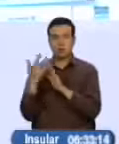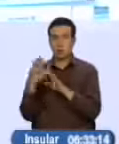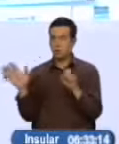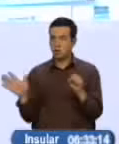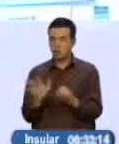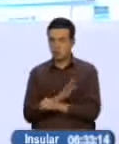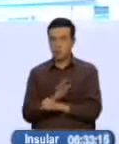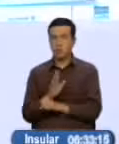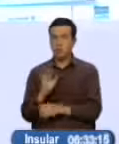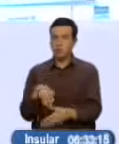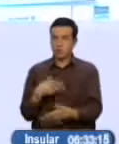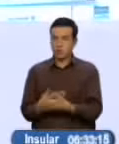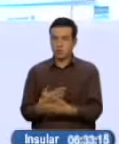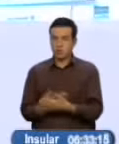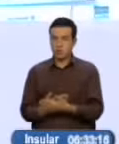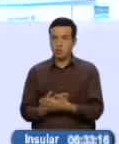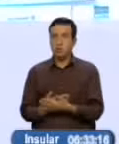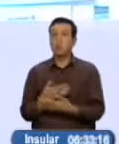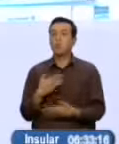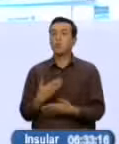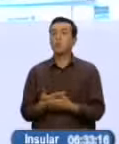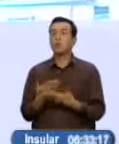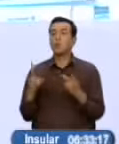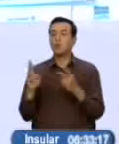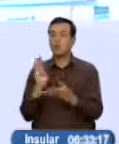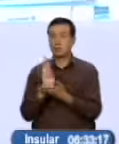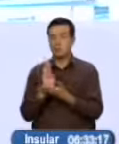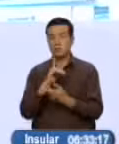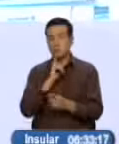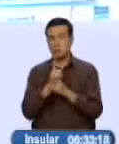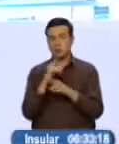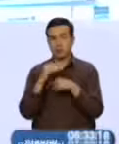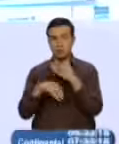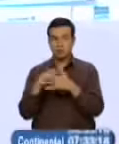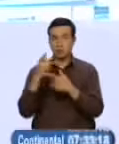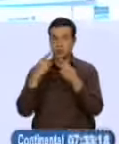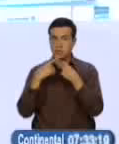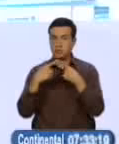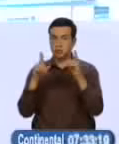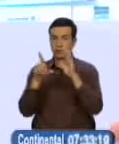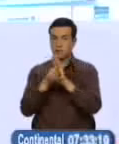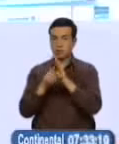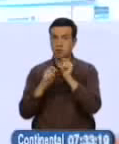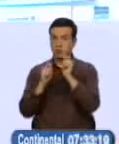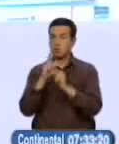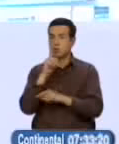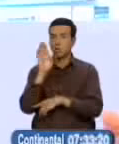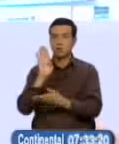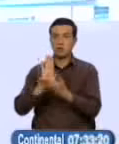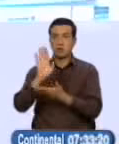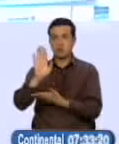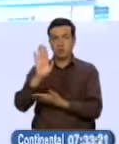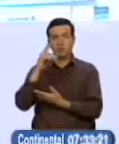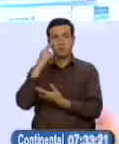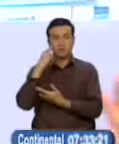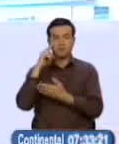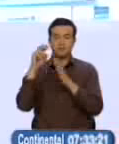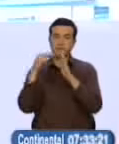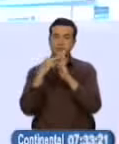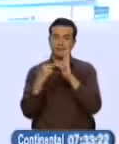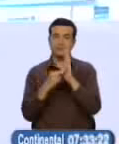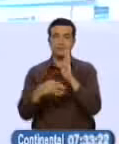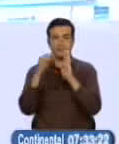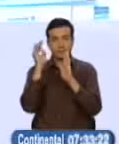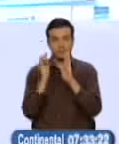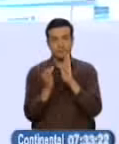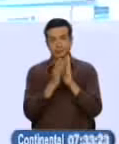de lo que se va a sustentar la seguridad social, pero lógicamente después de la expedición de la ley será el IES que tenga que generar el reglamento tal